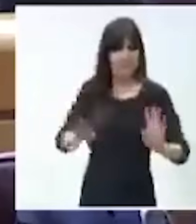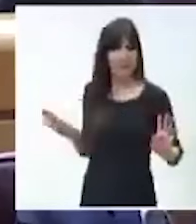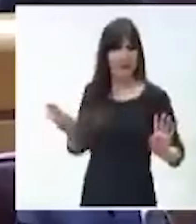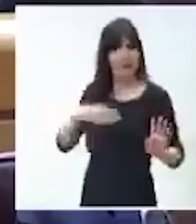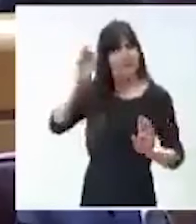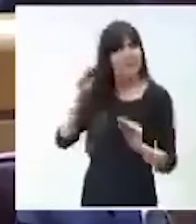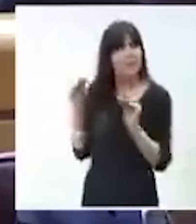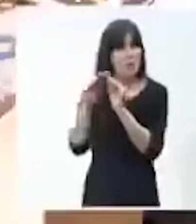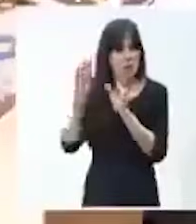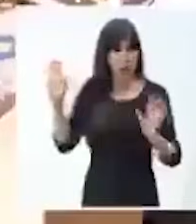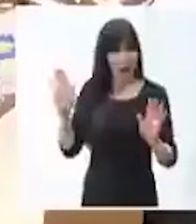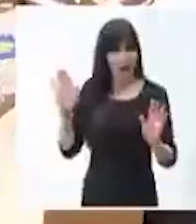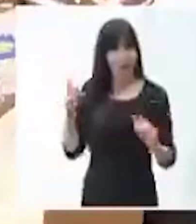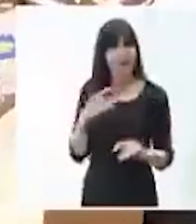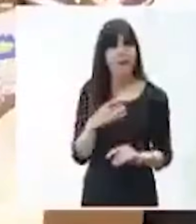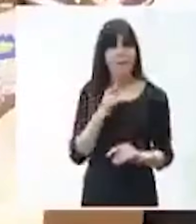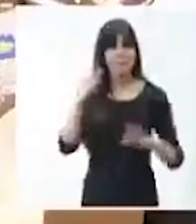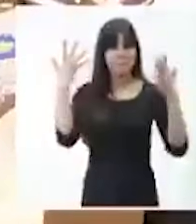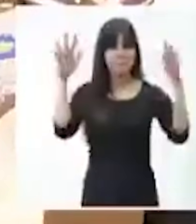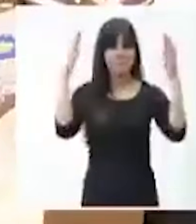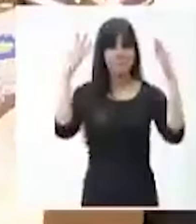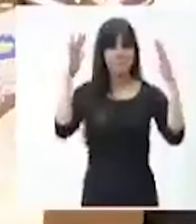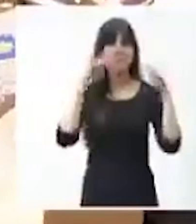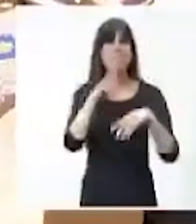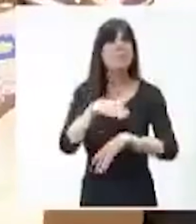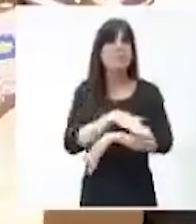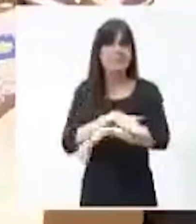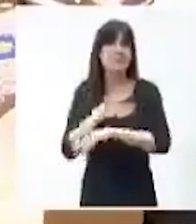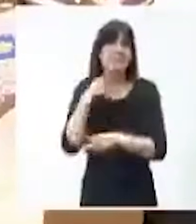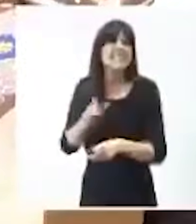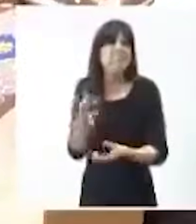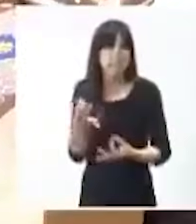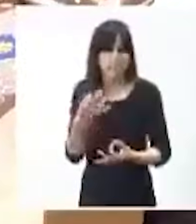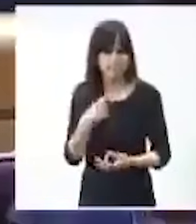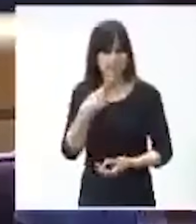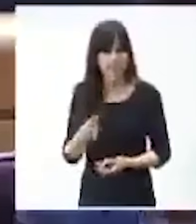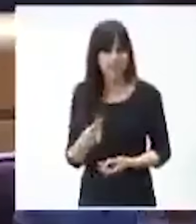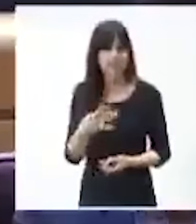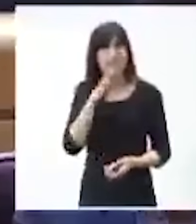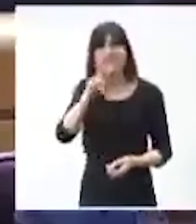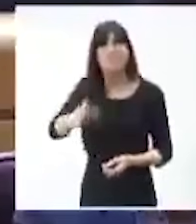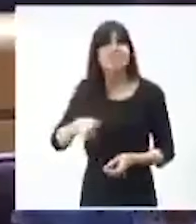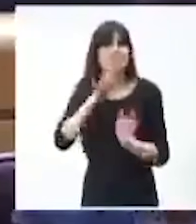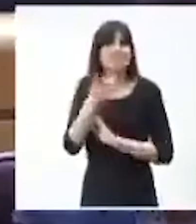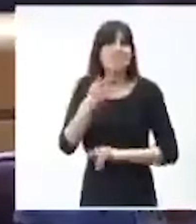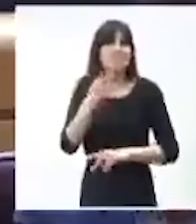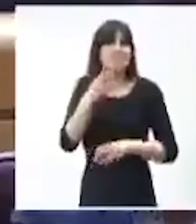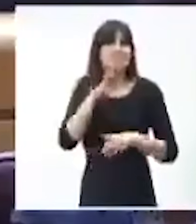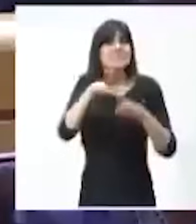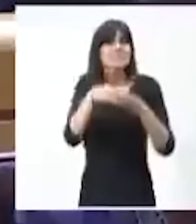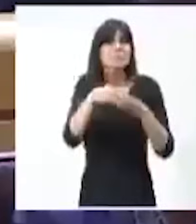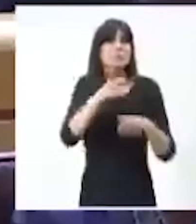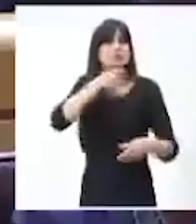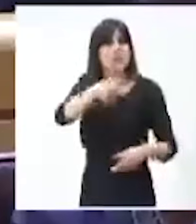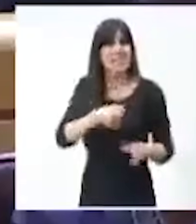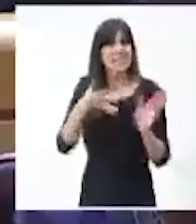Alta, sobre todo por la bancada popular, y que sirvió para que la intervención de San Vittorio fuera de las más seguidas en redes sociales. Tan épico fue